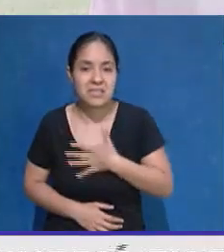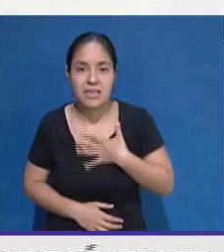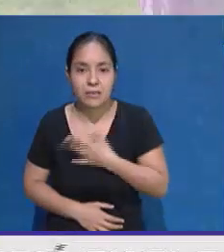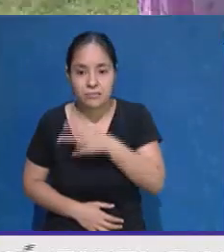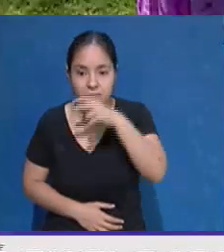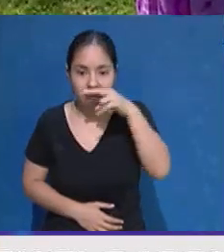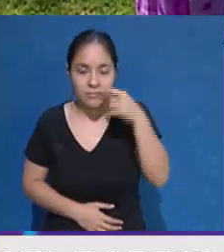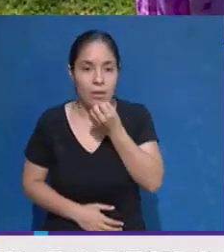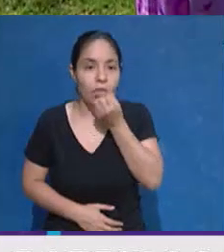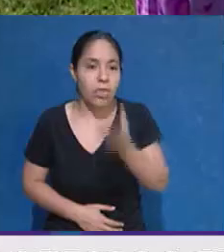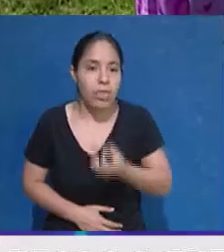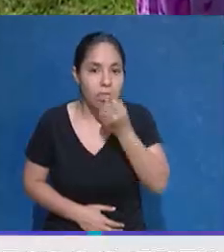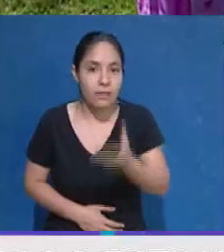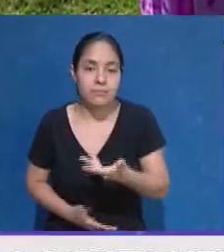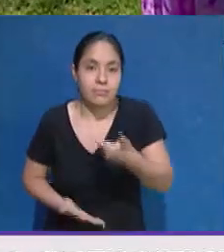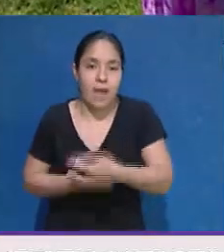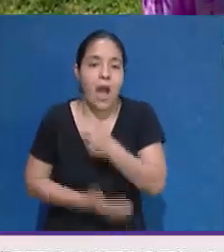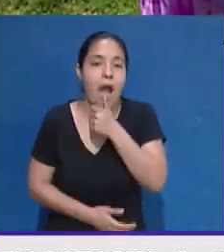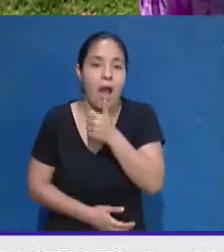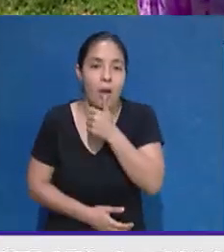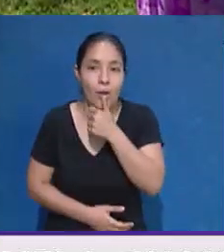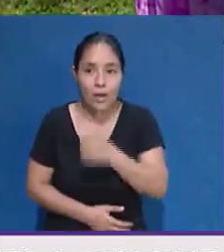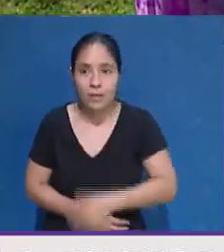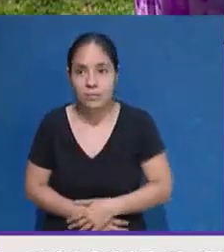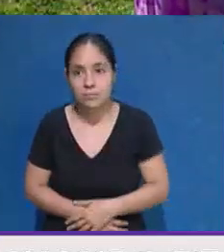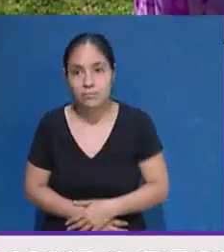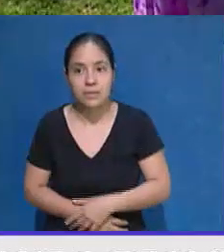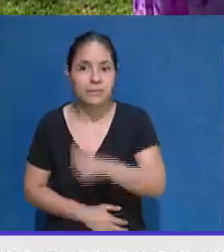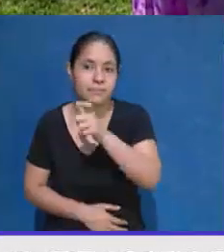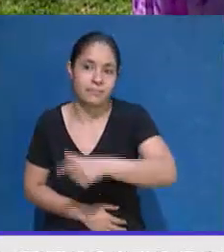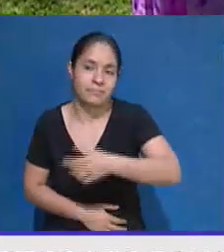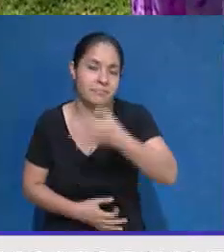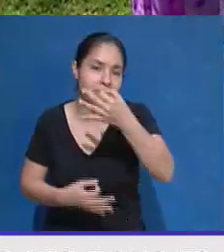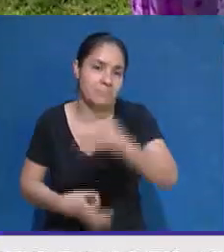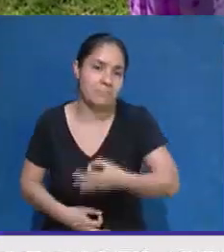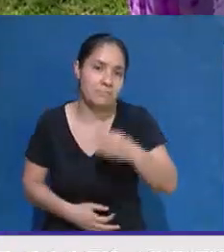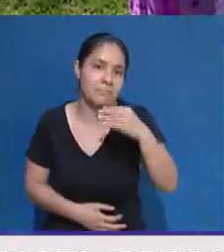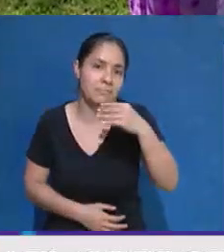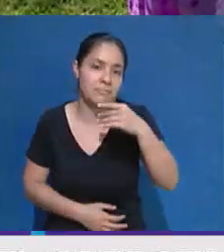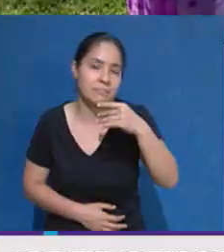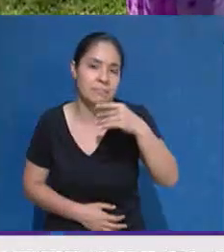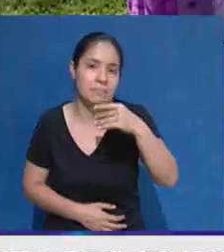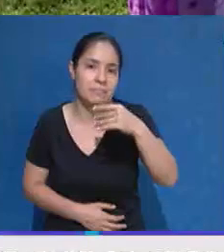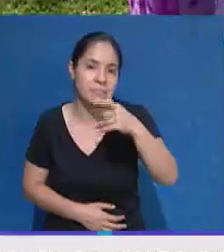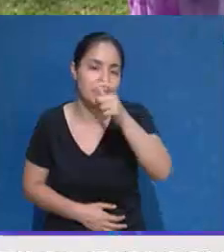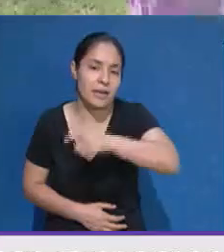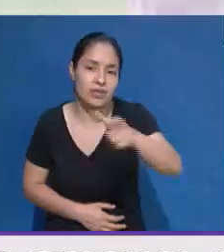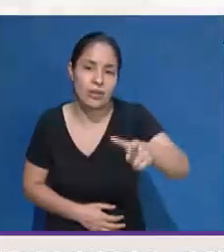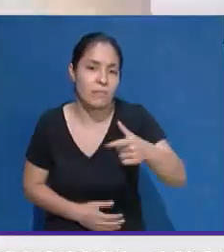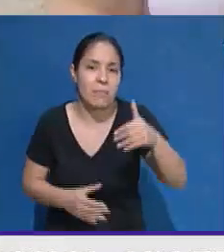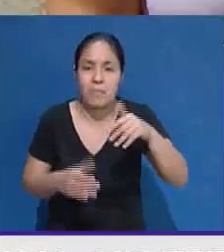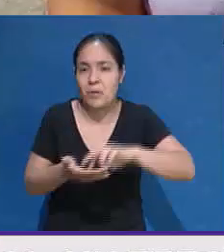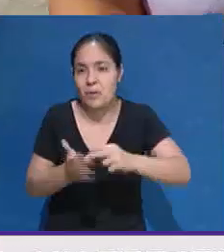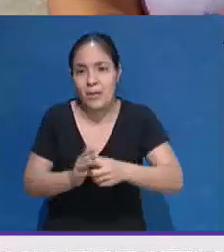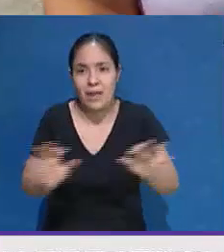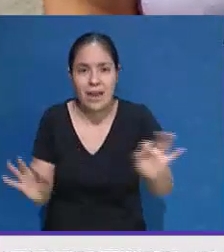nene. Excelente persona, excelente persona, nene. Ya te digo, no se metían con nadie, con nadie.